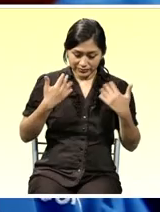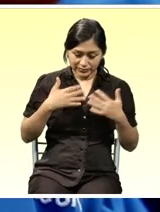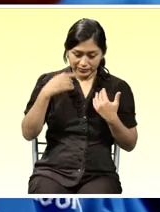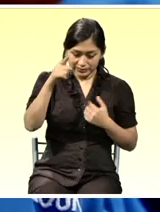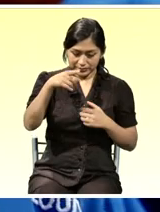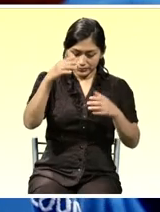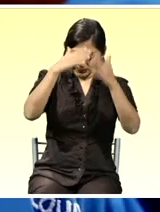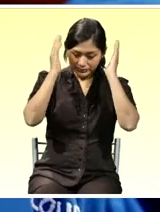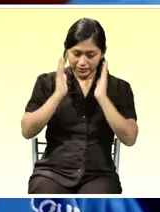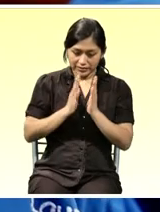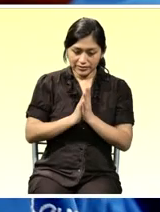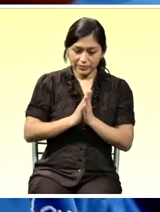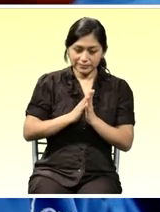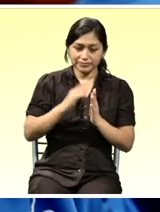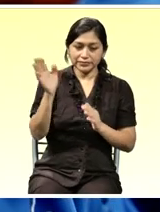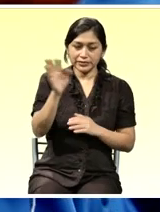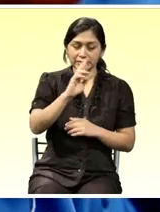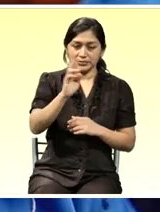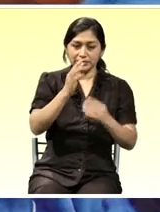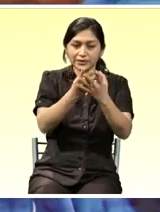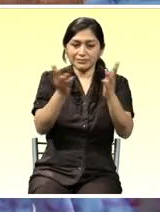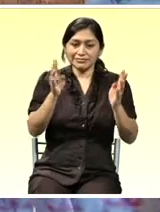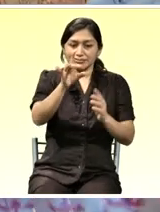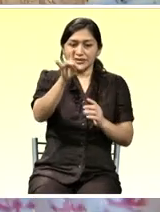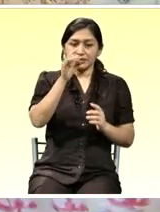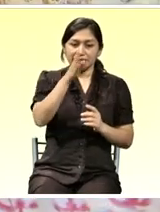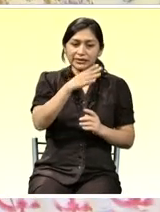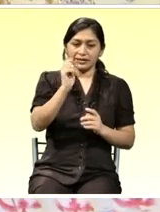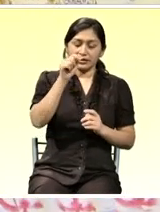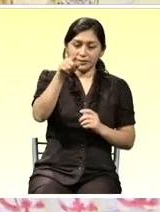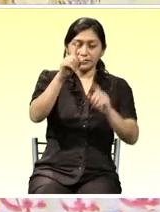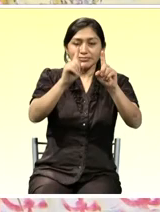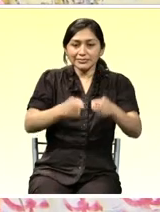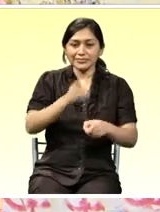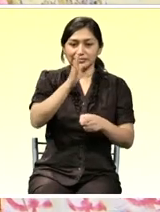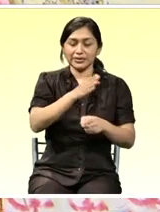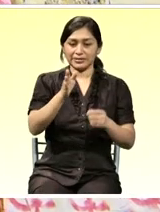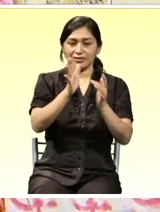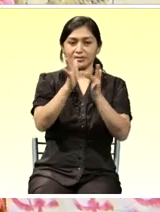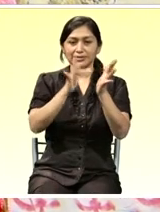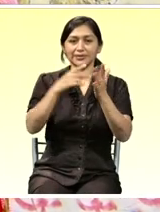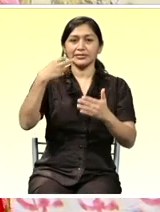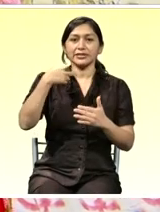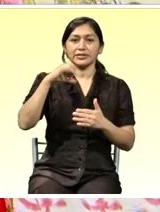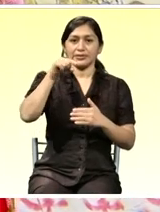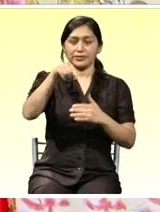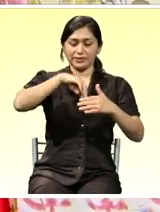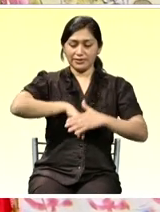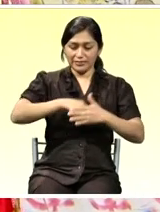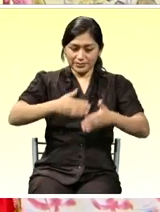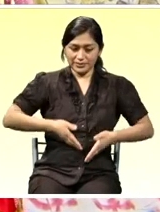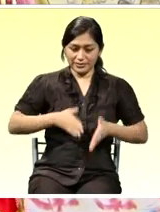gracia, el Señor es contigo. Bendita tú eres entre todas las mujeres y bendito es el fruto de tu vientre,